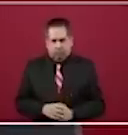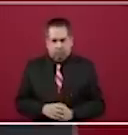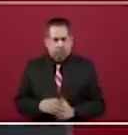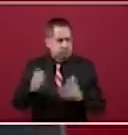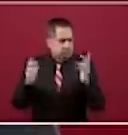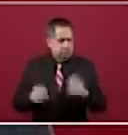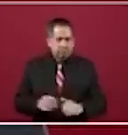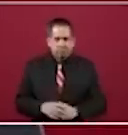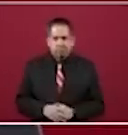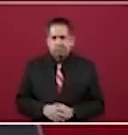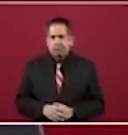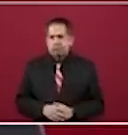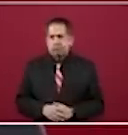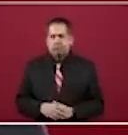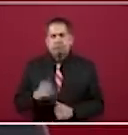pues no